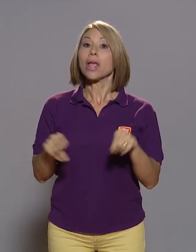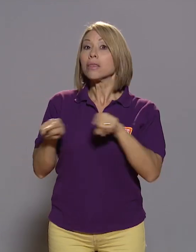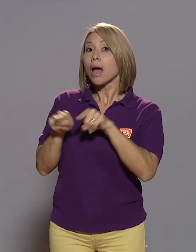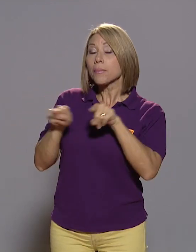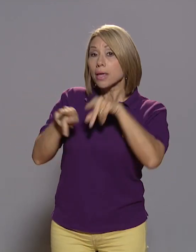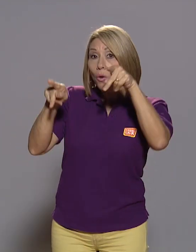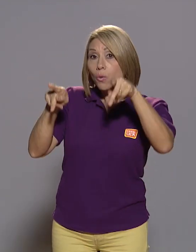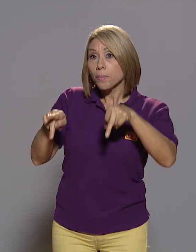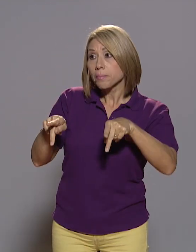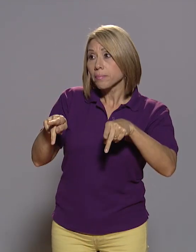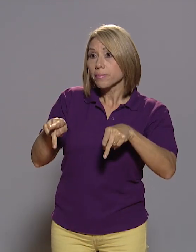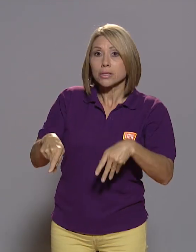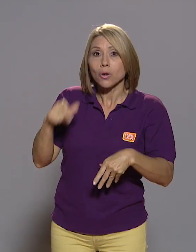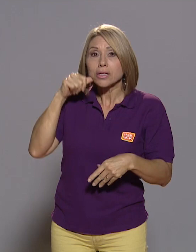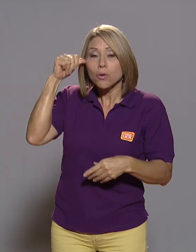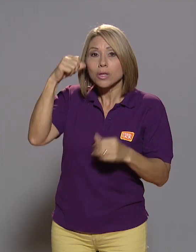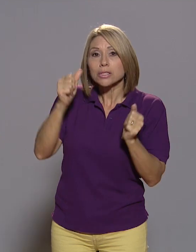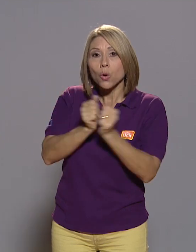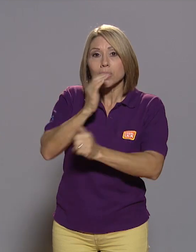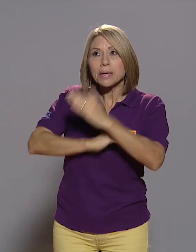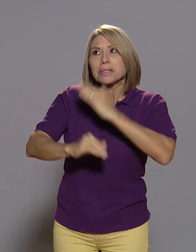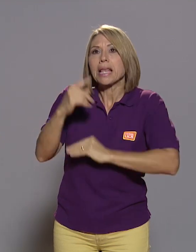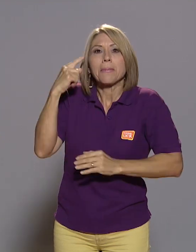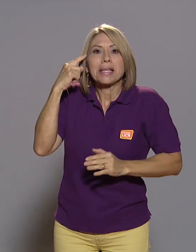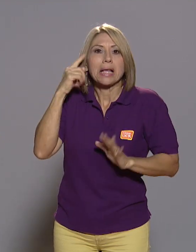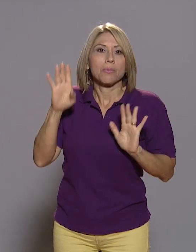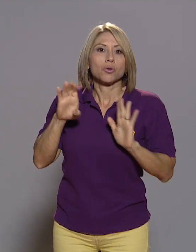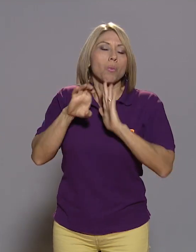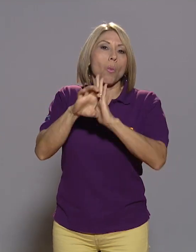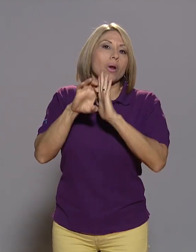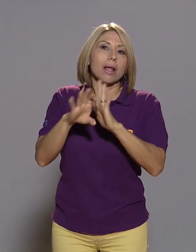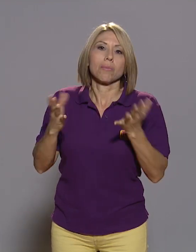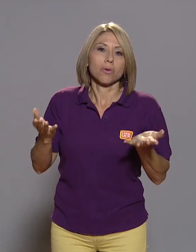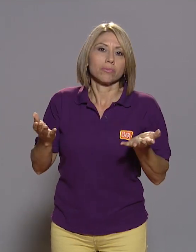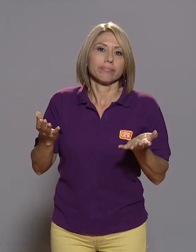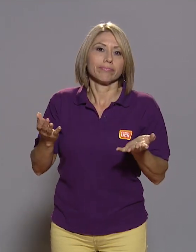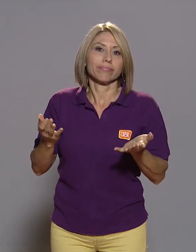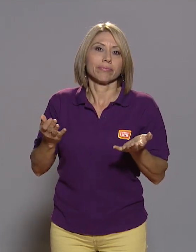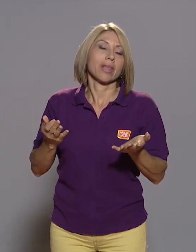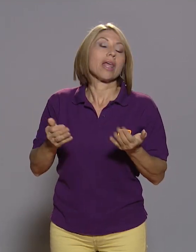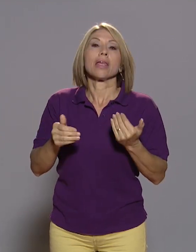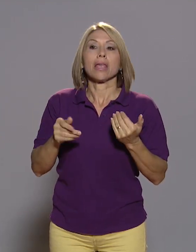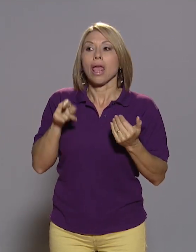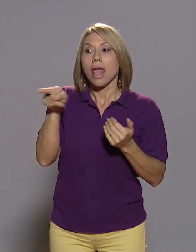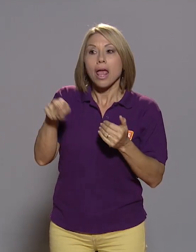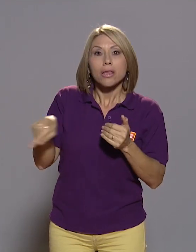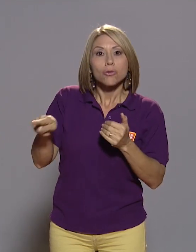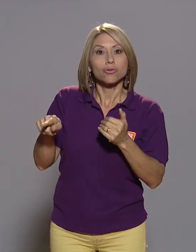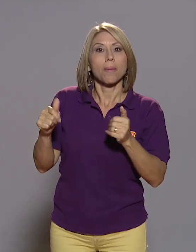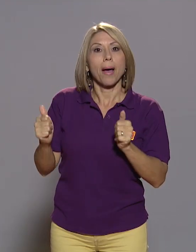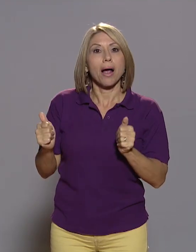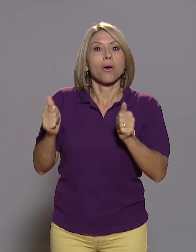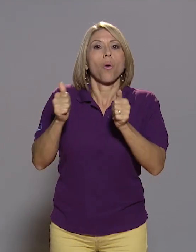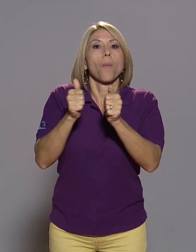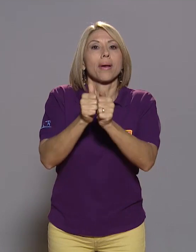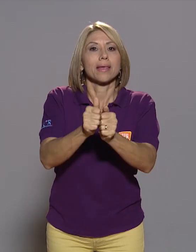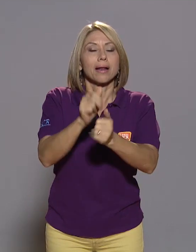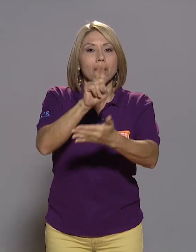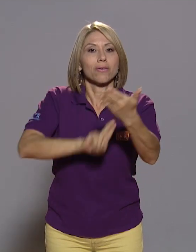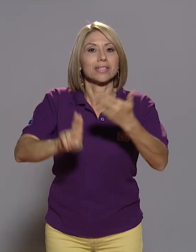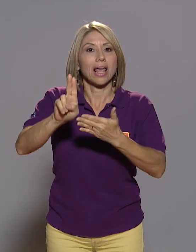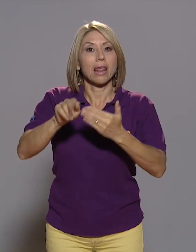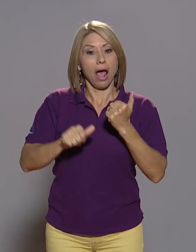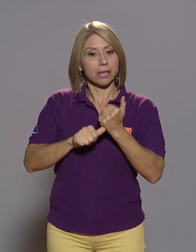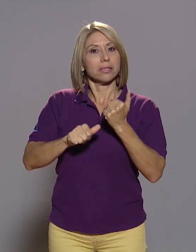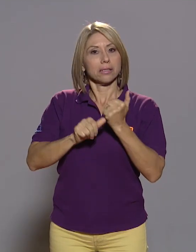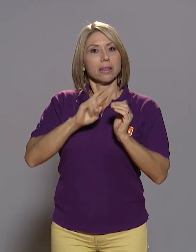en personas adultas con discapacidad, qué sé yo, que van a acompañar a alguien a la universidad, ¿verdad? El asistente tiene ese rol de acompañar a la universidad a